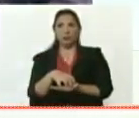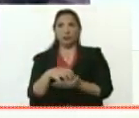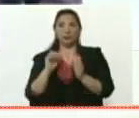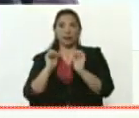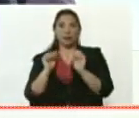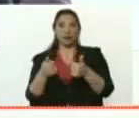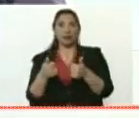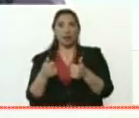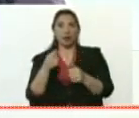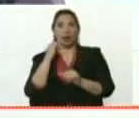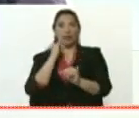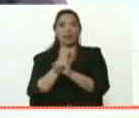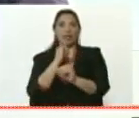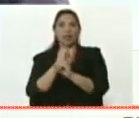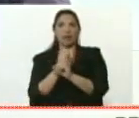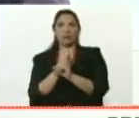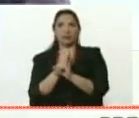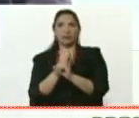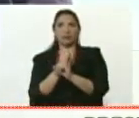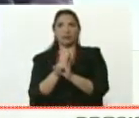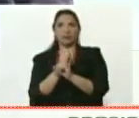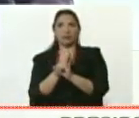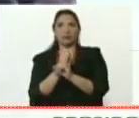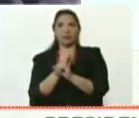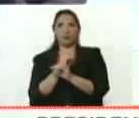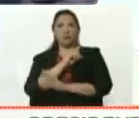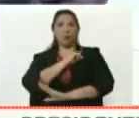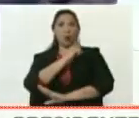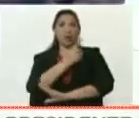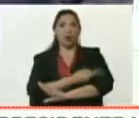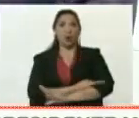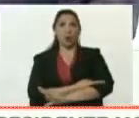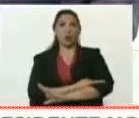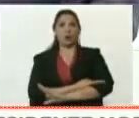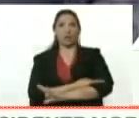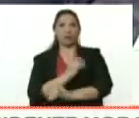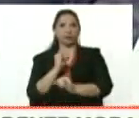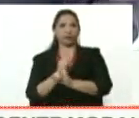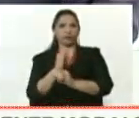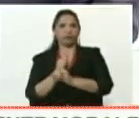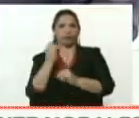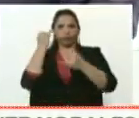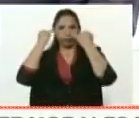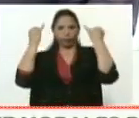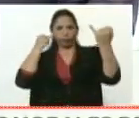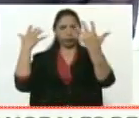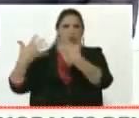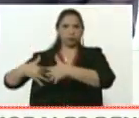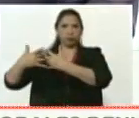iniciado en las redes sociales con poderosas maquinarias de las agencias de inteligencia,